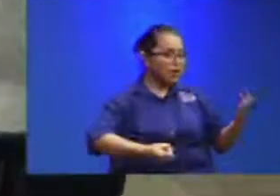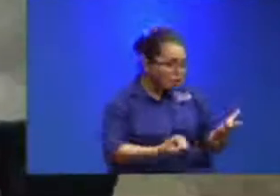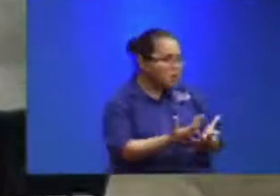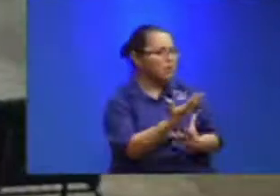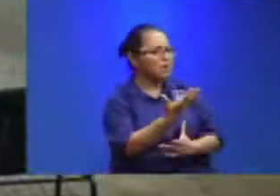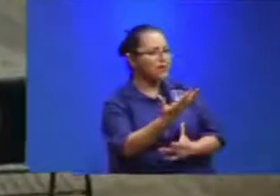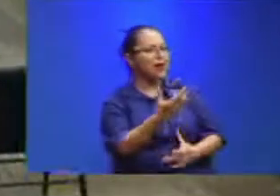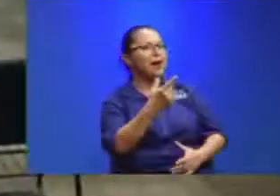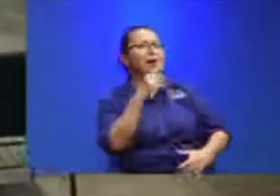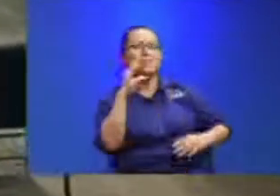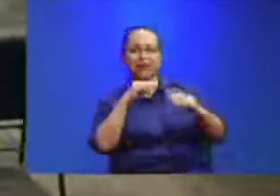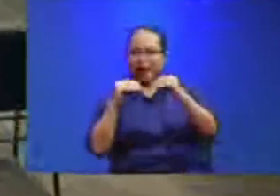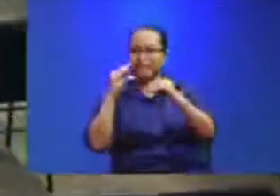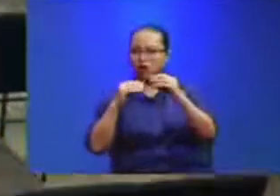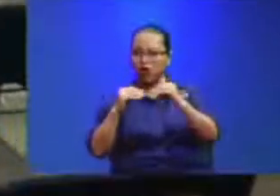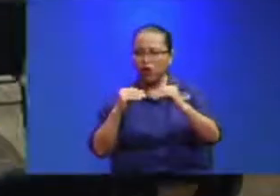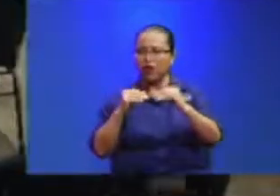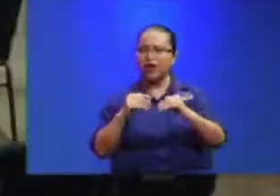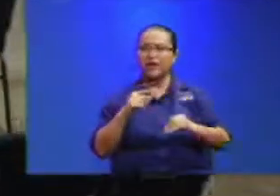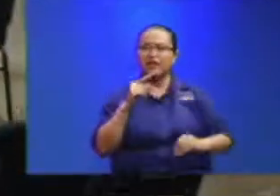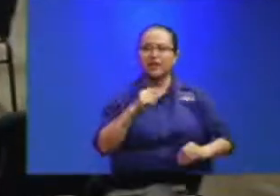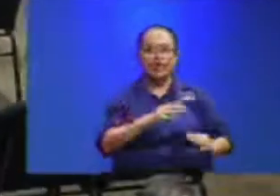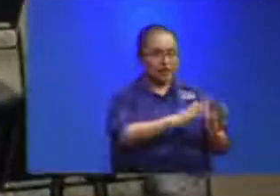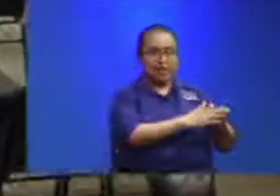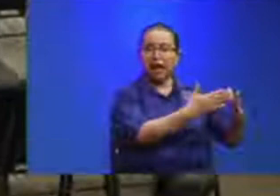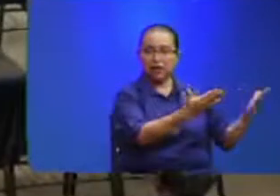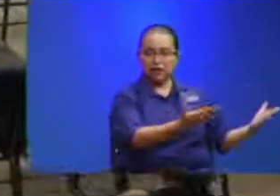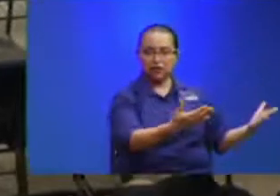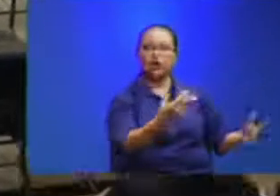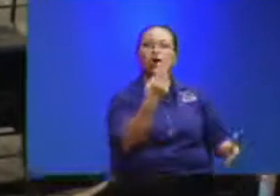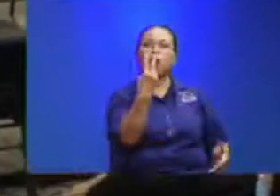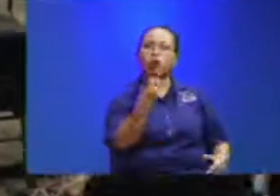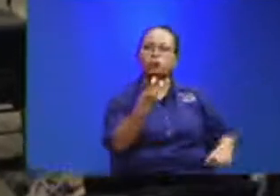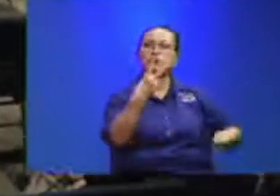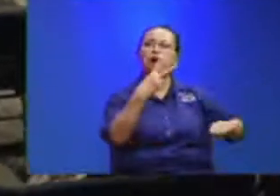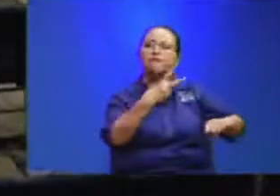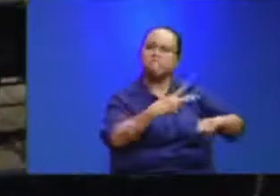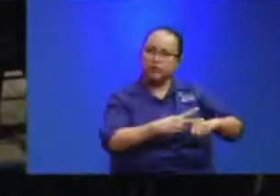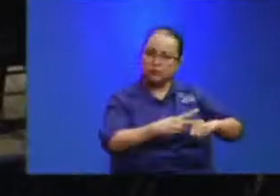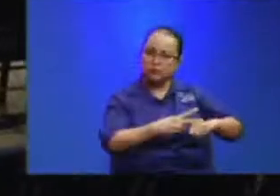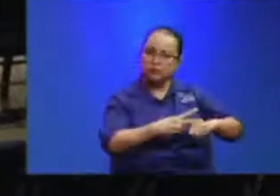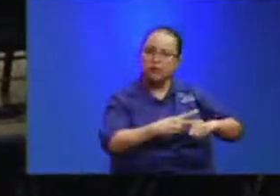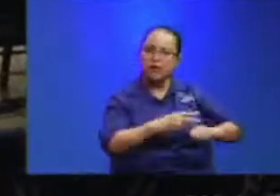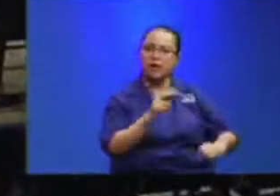y cuando la abrí y la abro con otra vez en el mismo pasaje